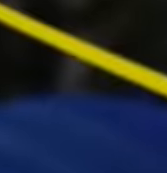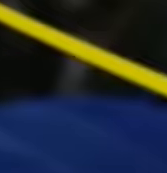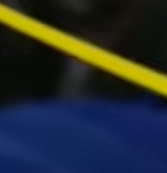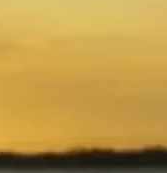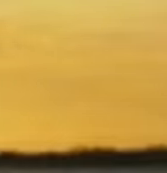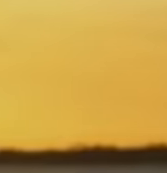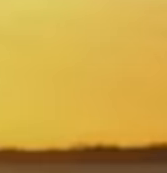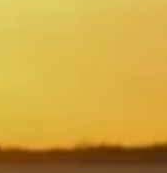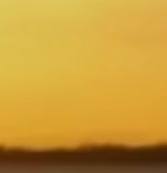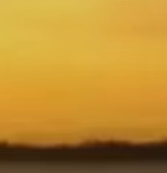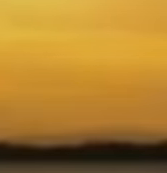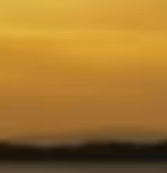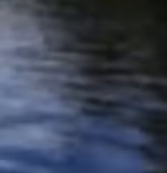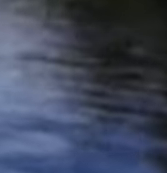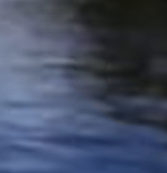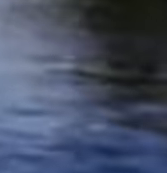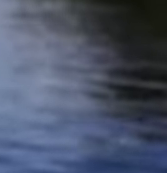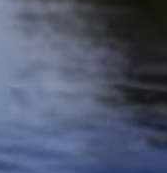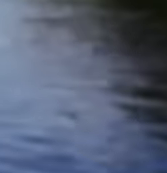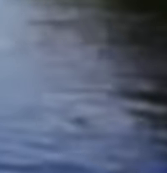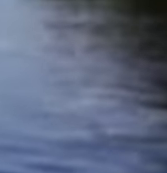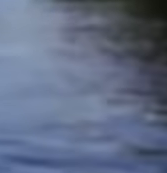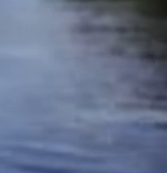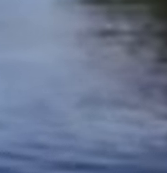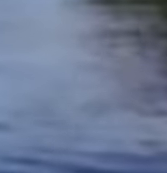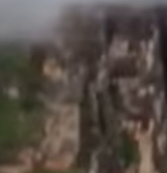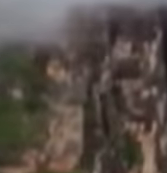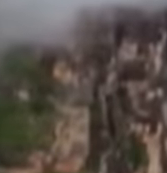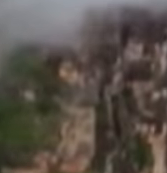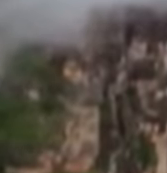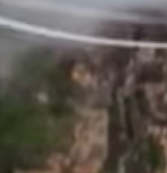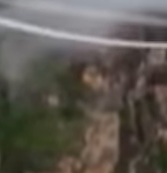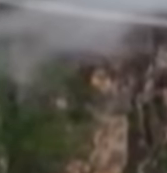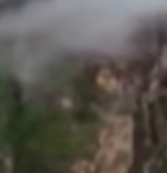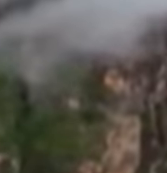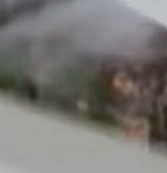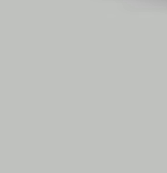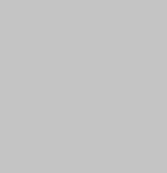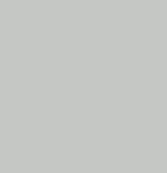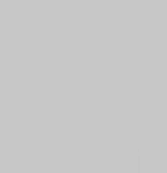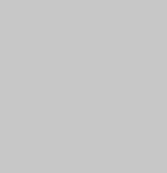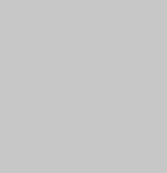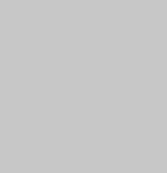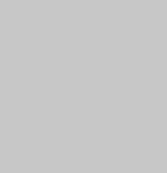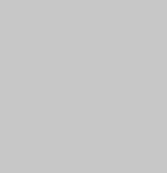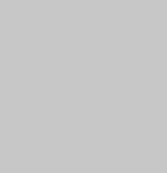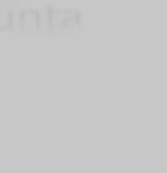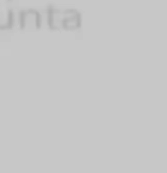Gracias por su atención. Sigamos haciendo patria.